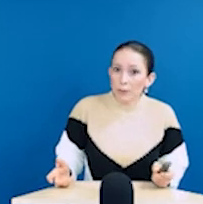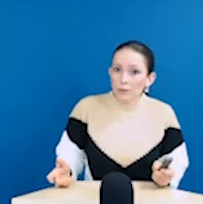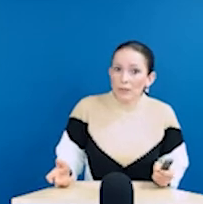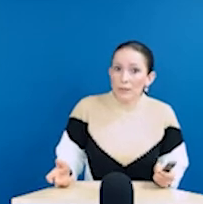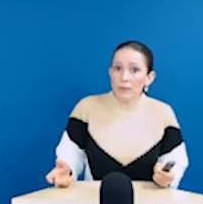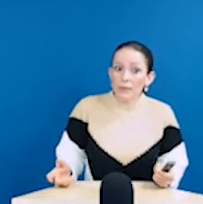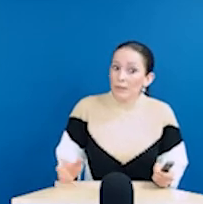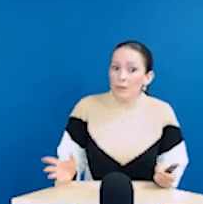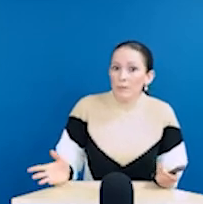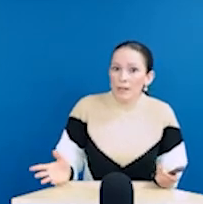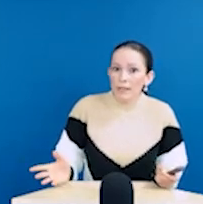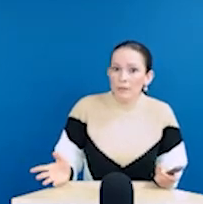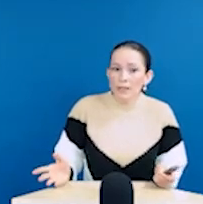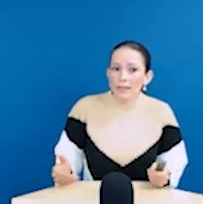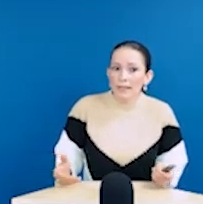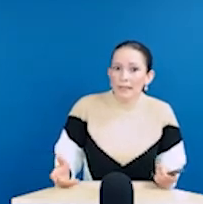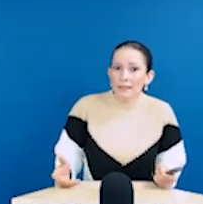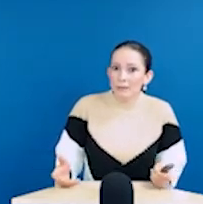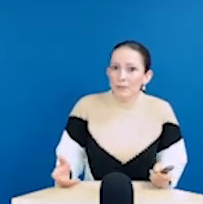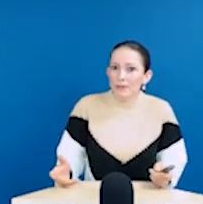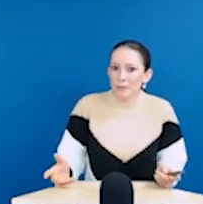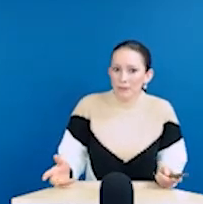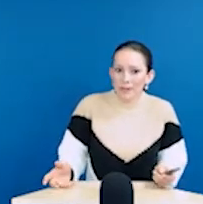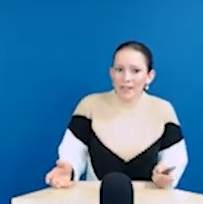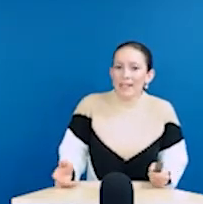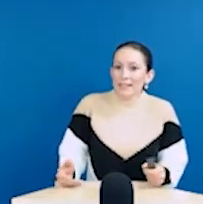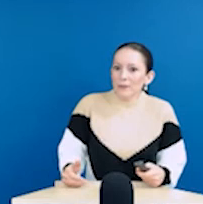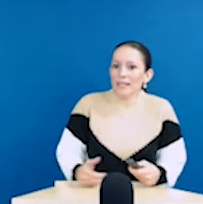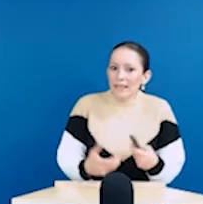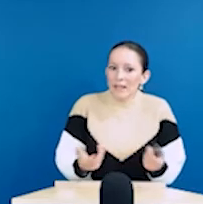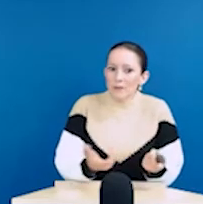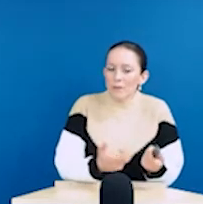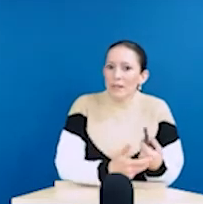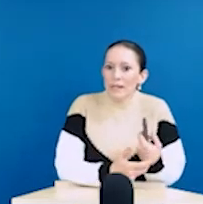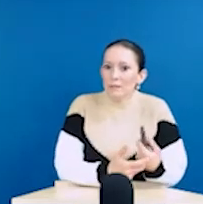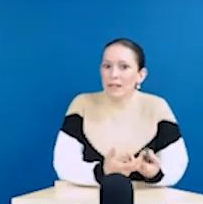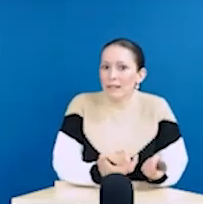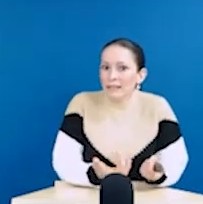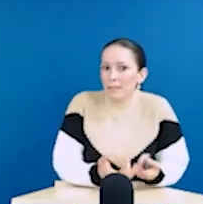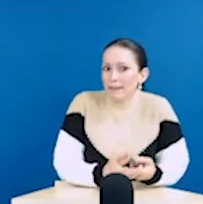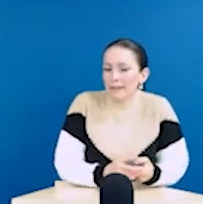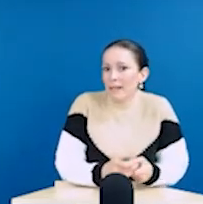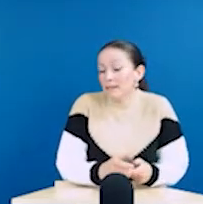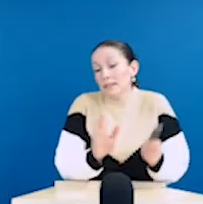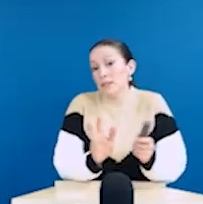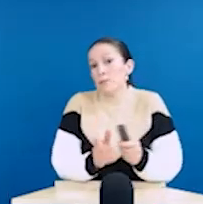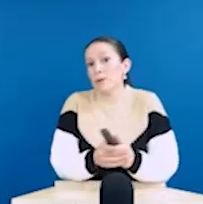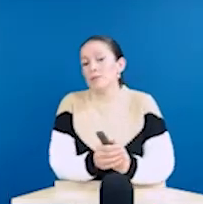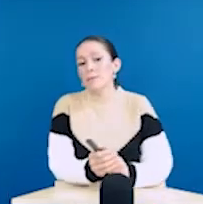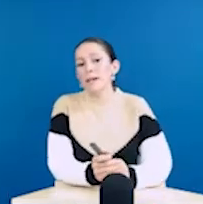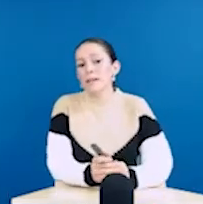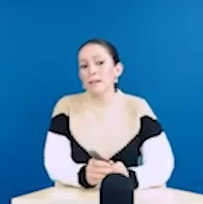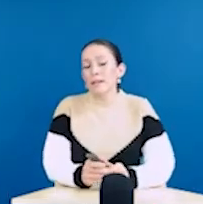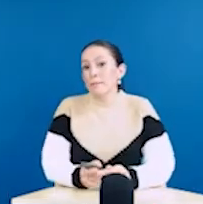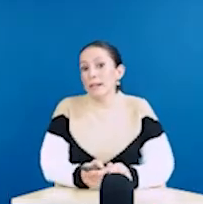puntaje. Entonces, por eso es tan importante no obviar eso. O sea, tener lentes no es obvio. Es algo, una discapacidad, si así lo